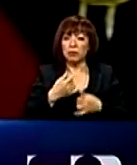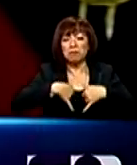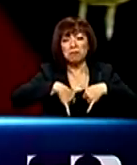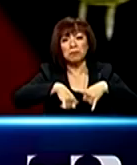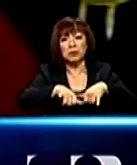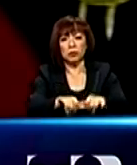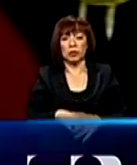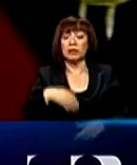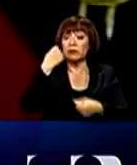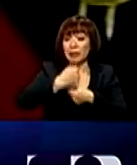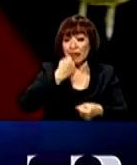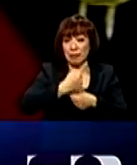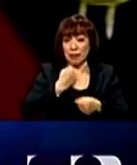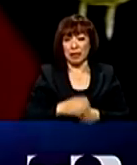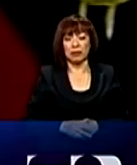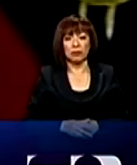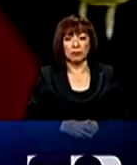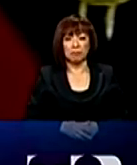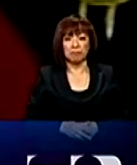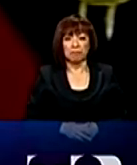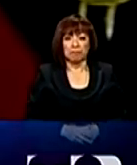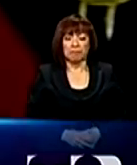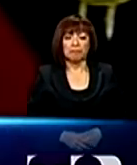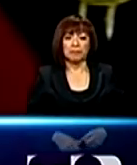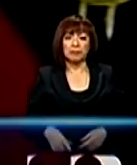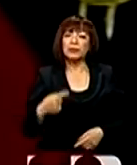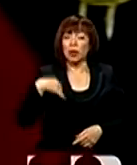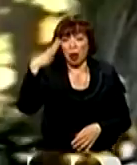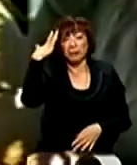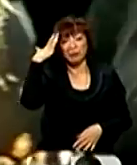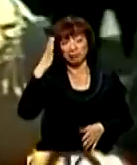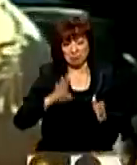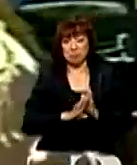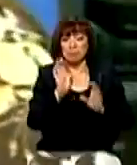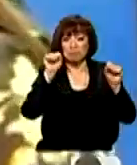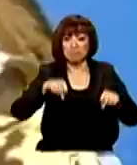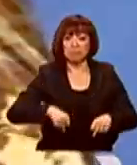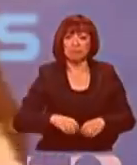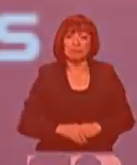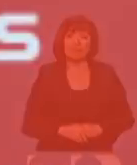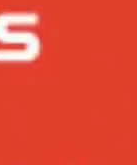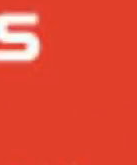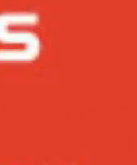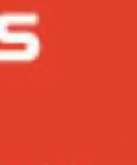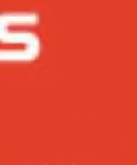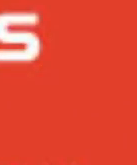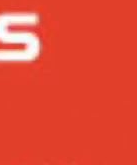delicadas funciones y el mayor de los éxitos en beneficio de todos los ecuatorianos. Dayana Monroy, 24 horas.